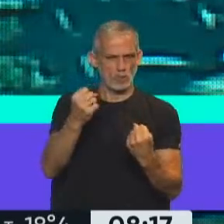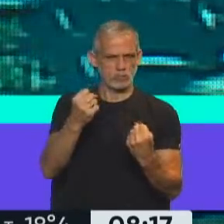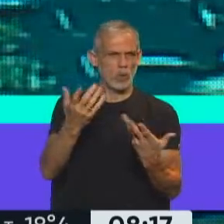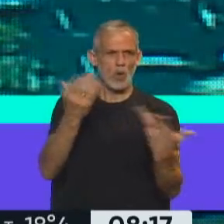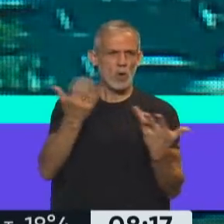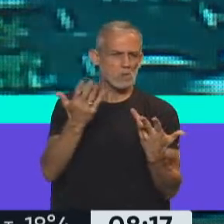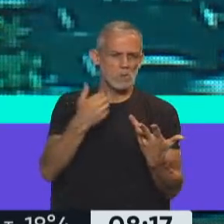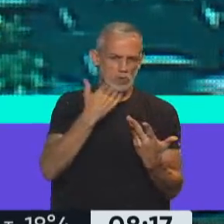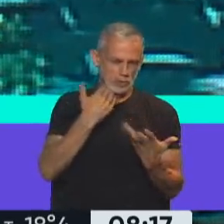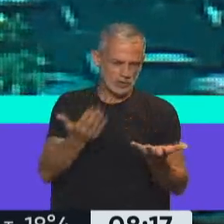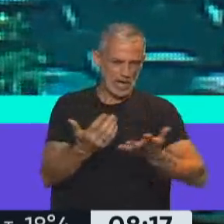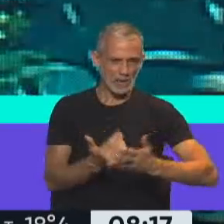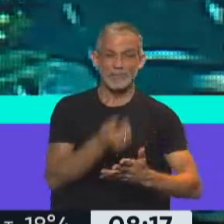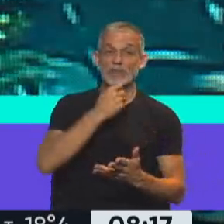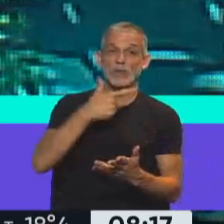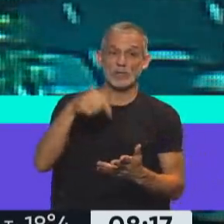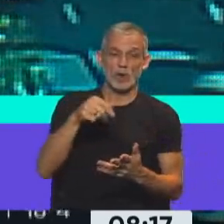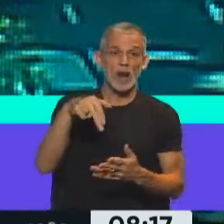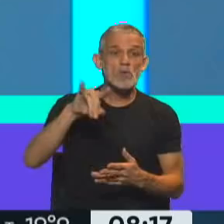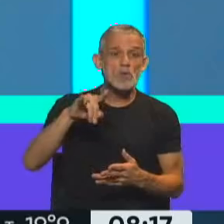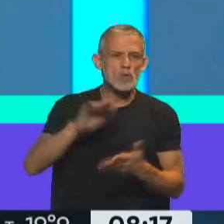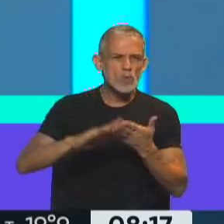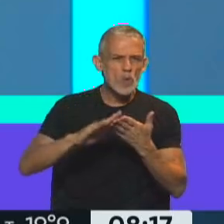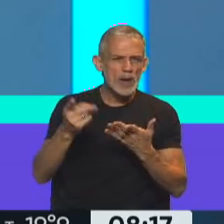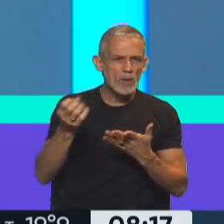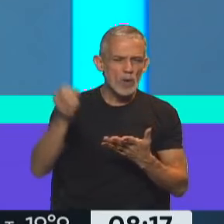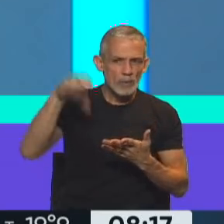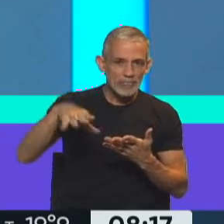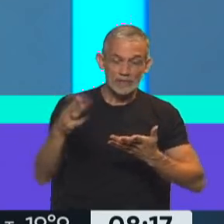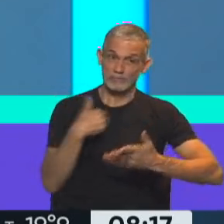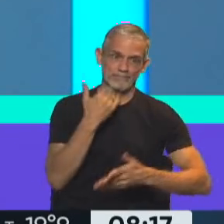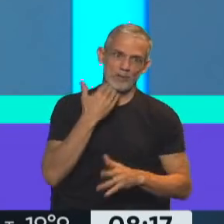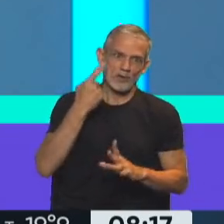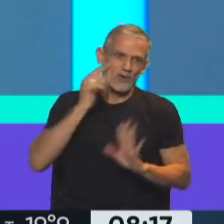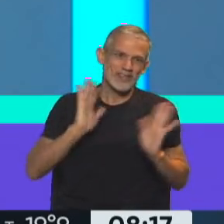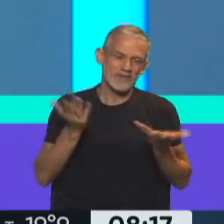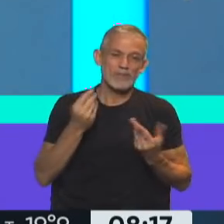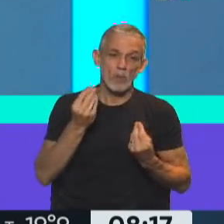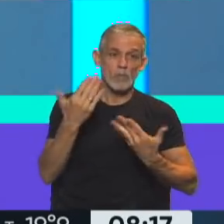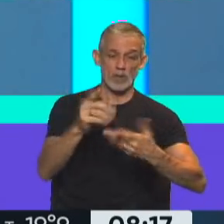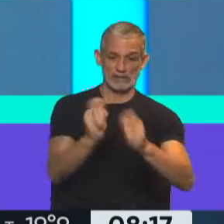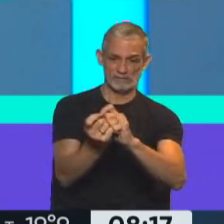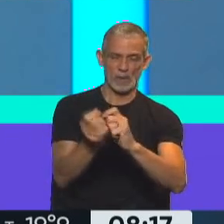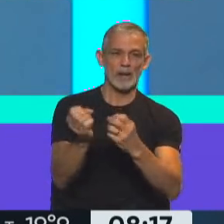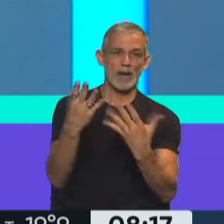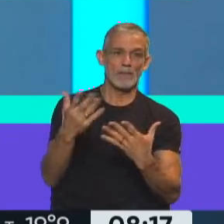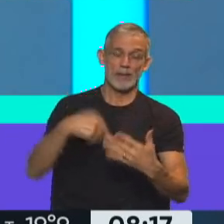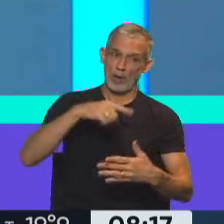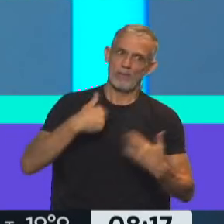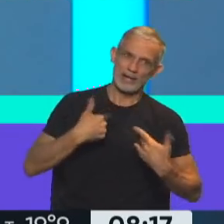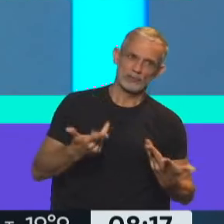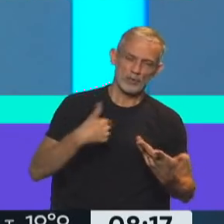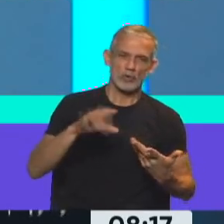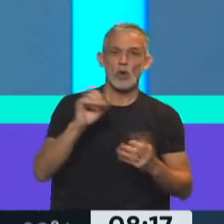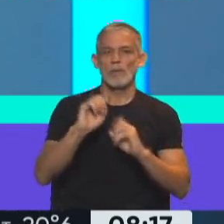o eso todavía no se sabe? Por ejemplo, con este que apareció en Sudáfrica. Esta no la sabemos, puede mutar para mejor para nosotros, digamos,